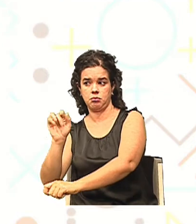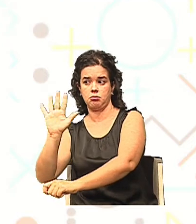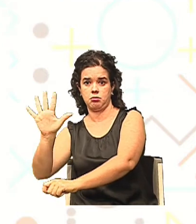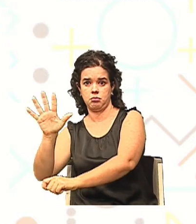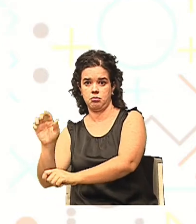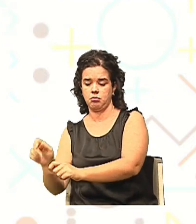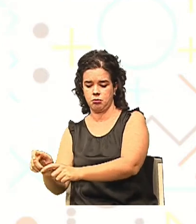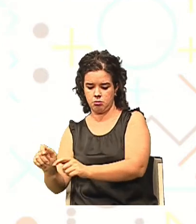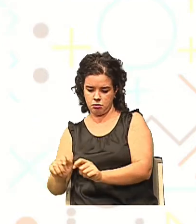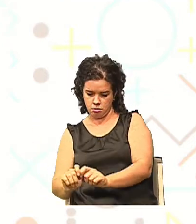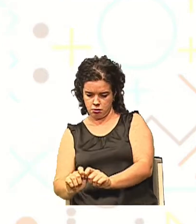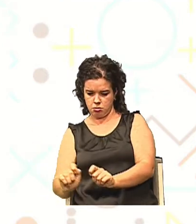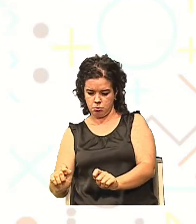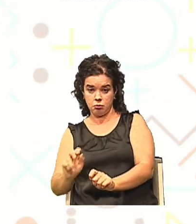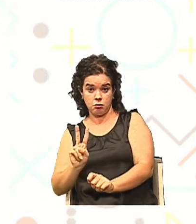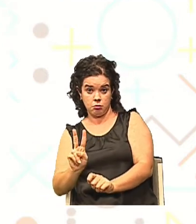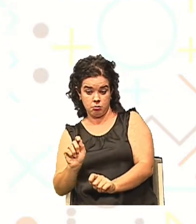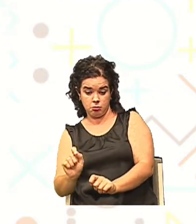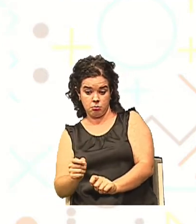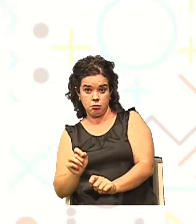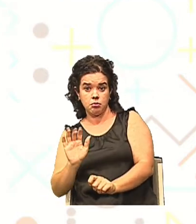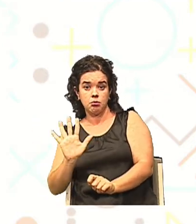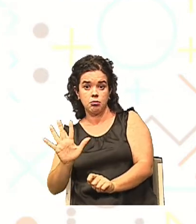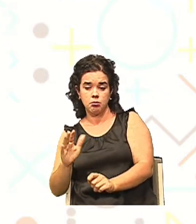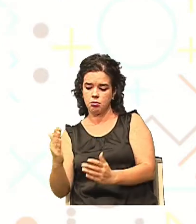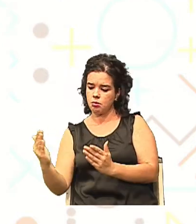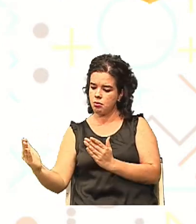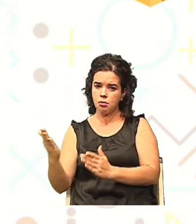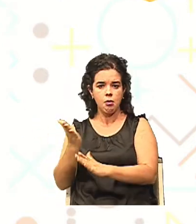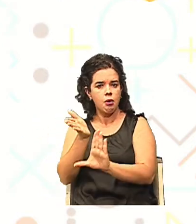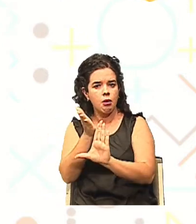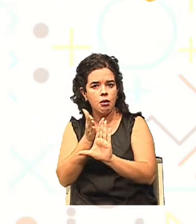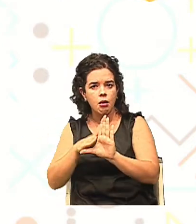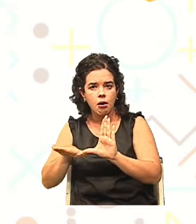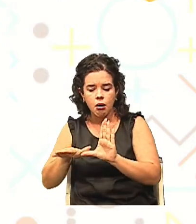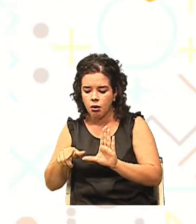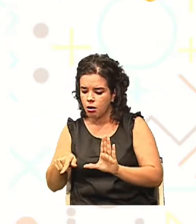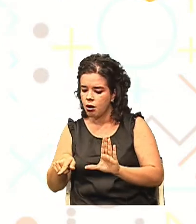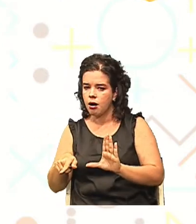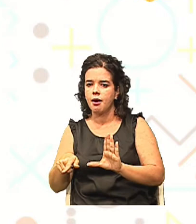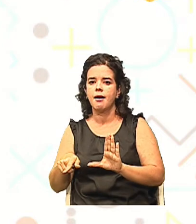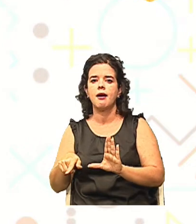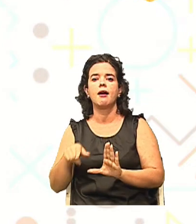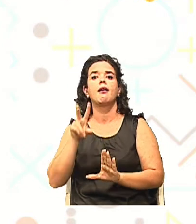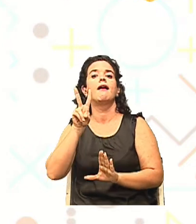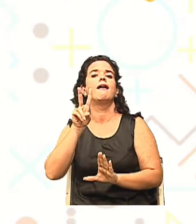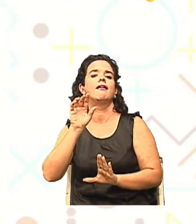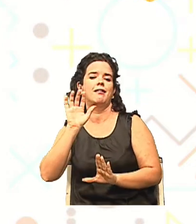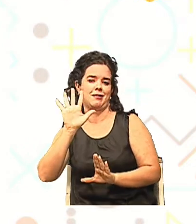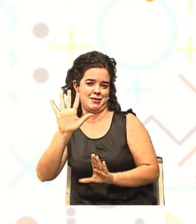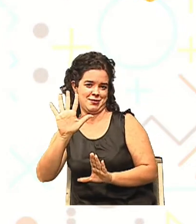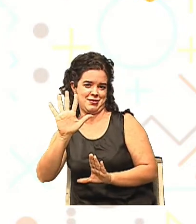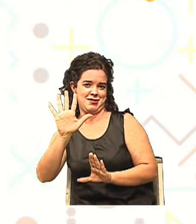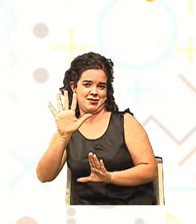62,5 con 2,5, el resultado fue de 25.